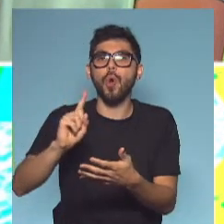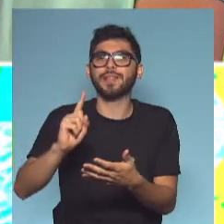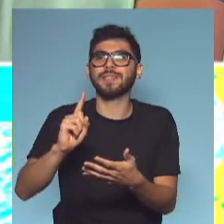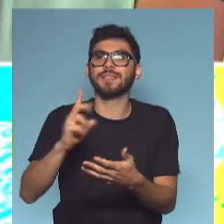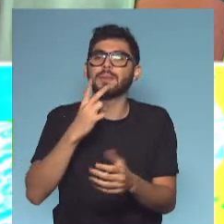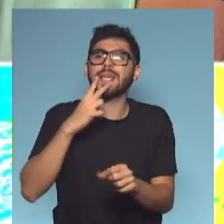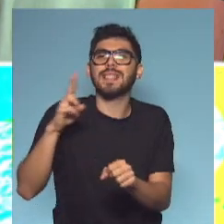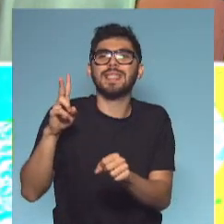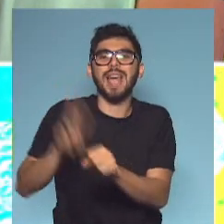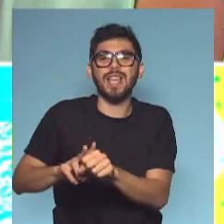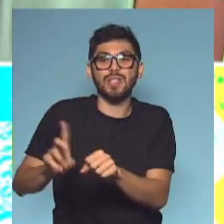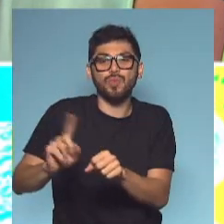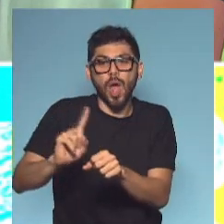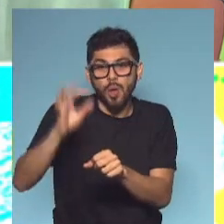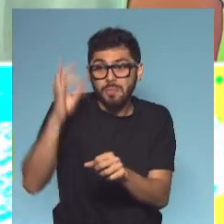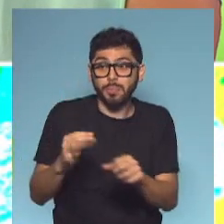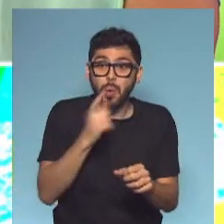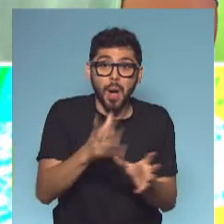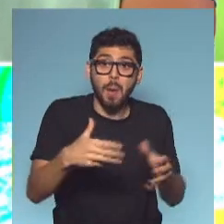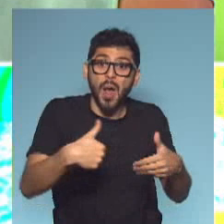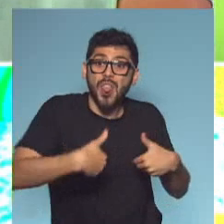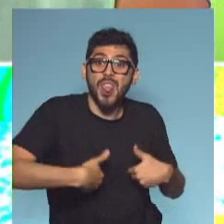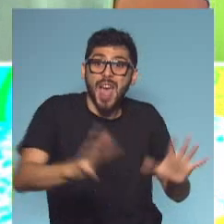que inicien una masacre con los contras.